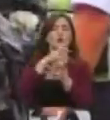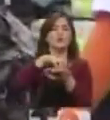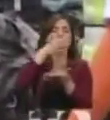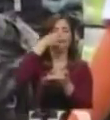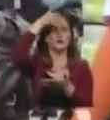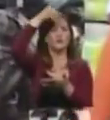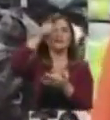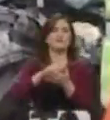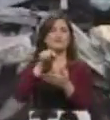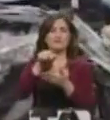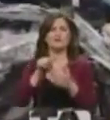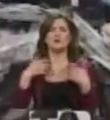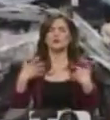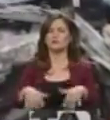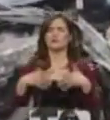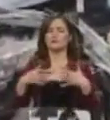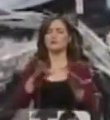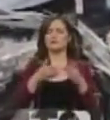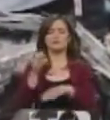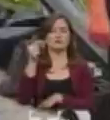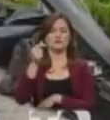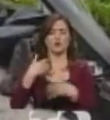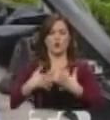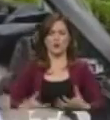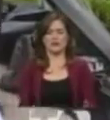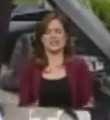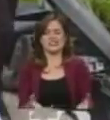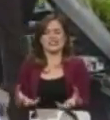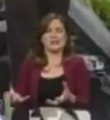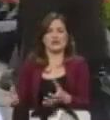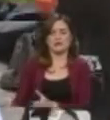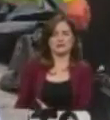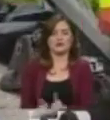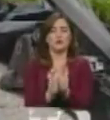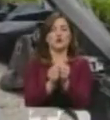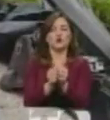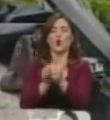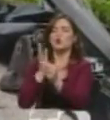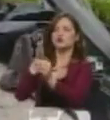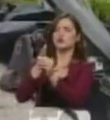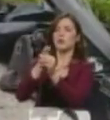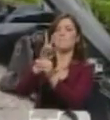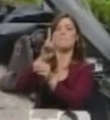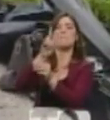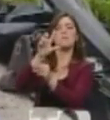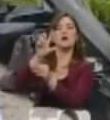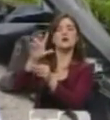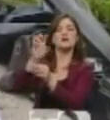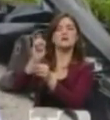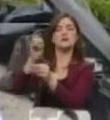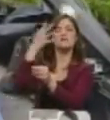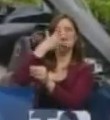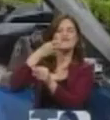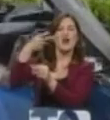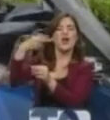fue rescatado por los elementos del Cuerpo de Bomberos de Santo Domingo. Iba como copiloto, se dirigían hasta Vallehermoso, venía de